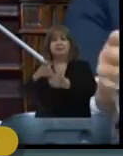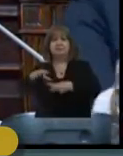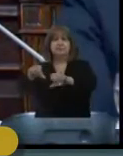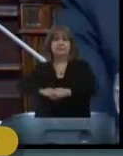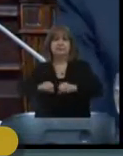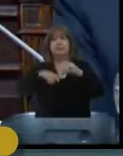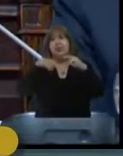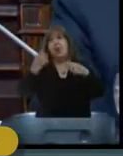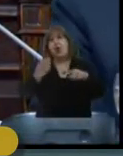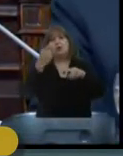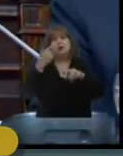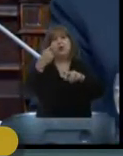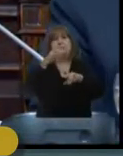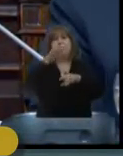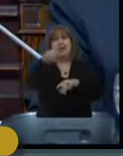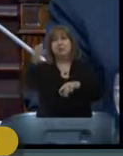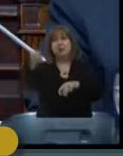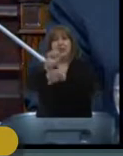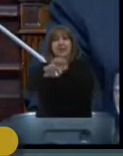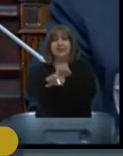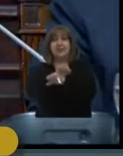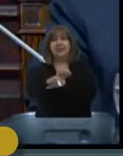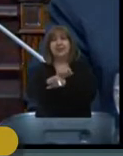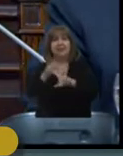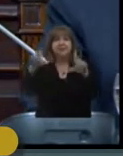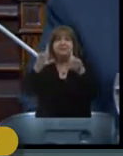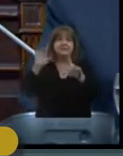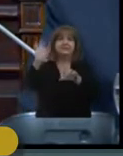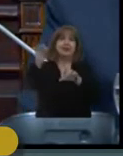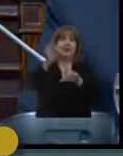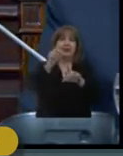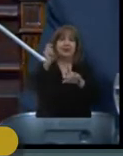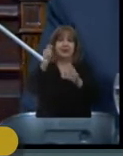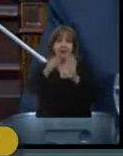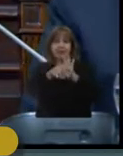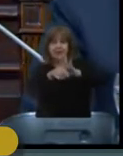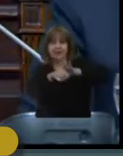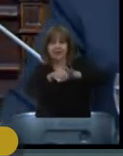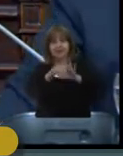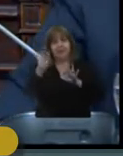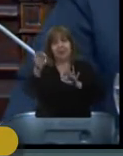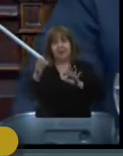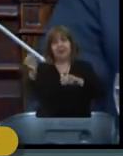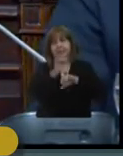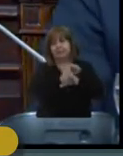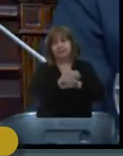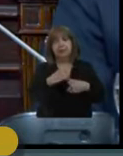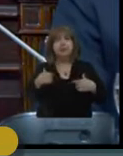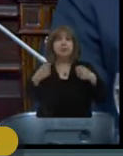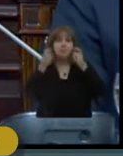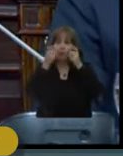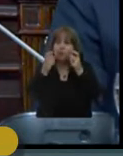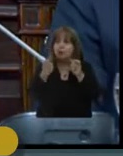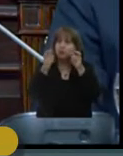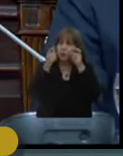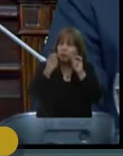y encantadísimos, o sea, y repito, cuando uno quiere generar consenso, el consenso no es, acá está el proyecto, se hace lo